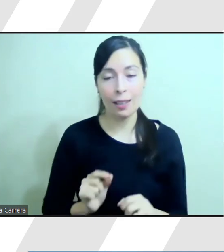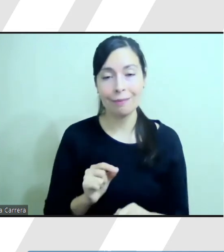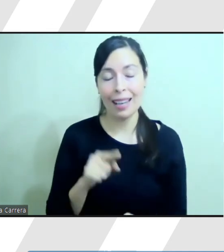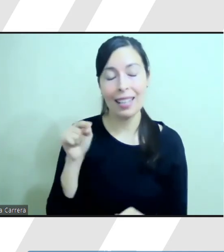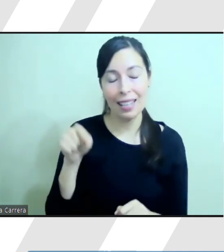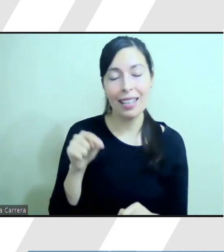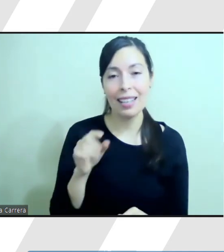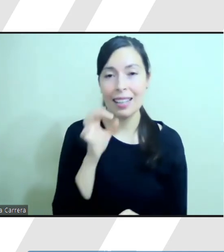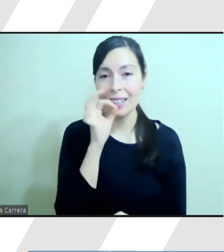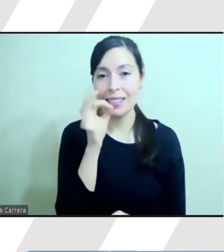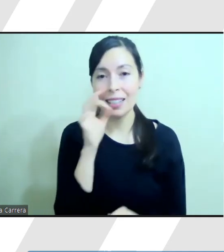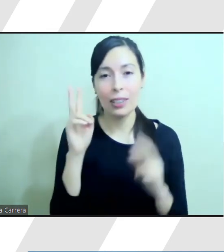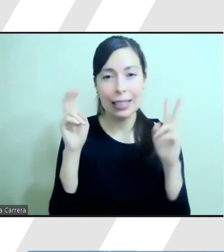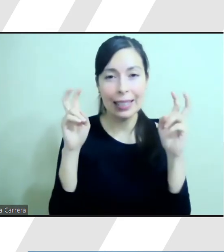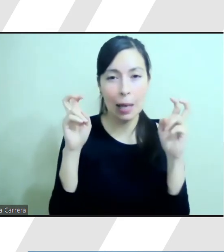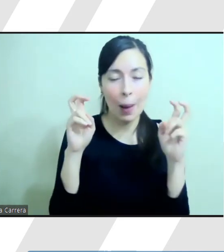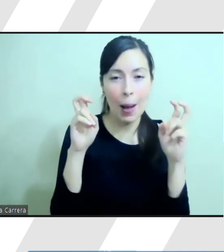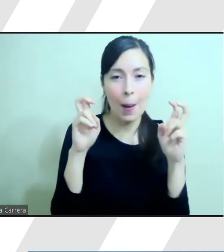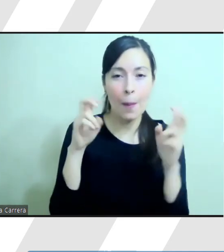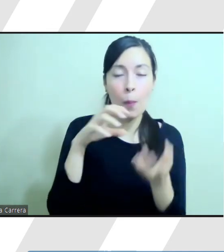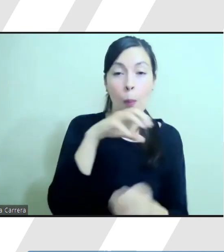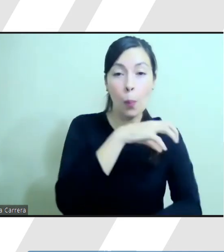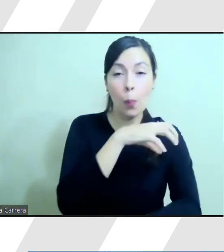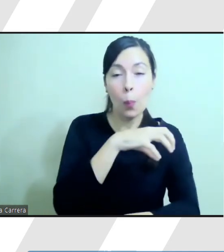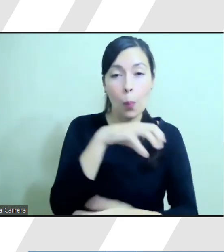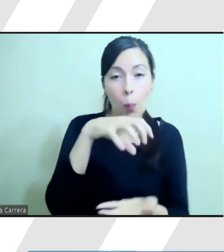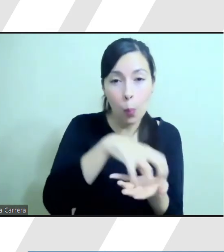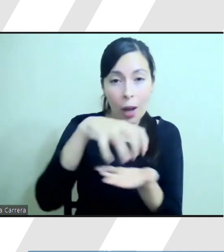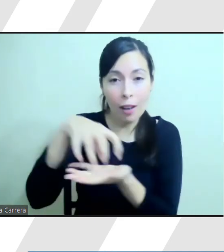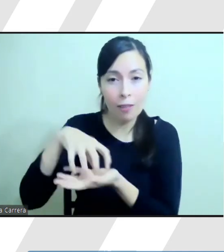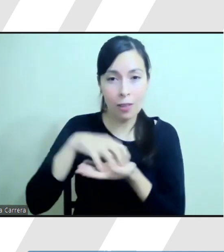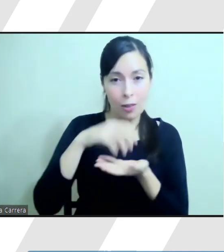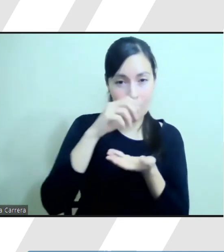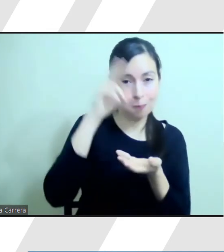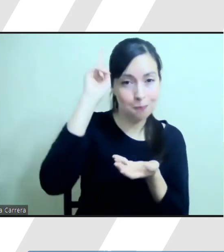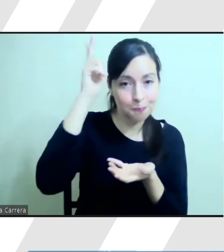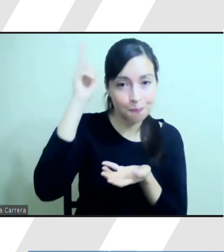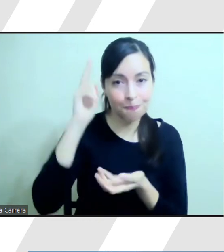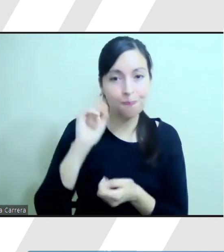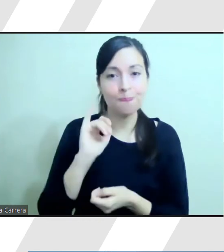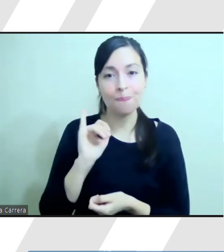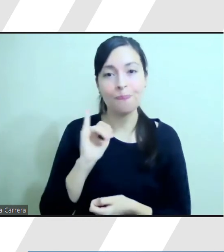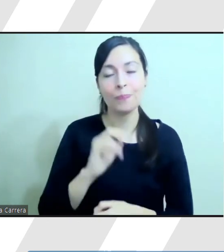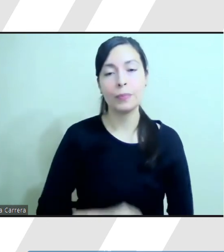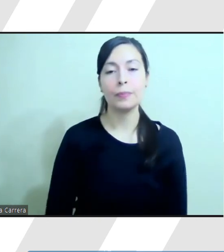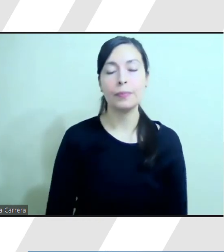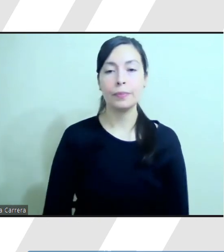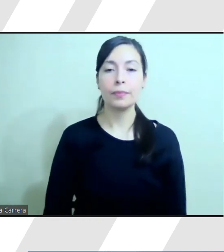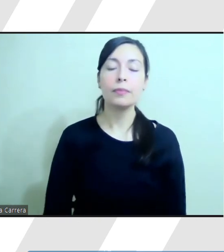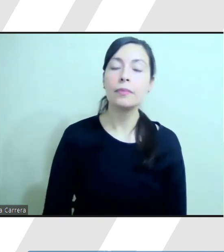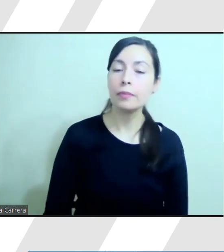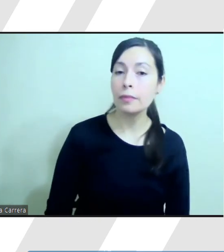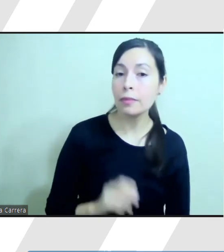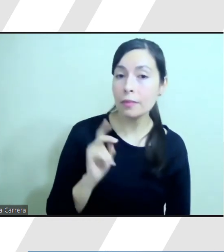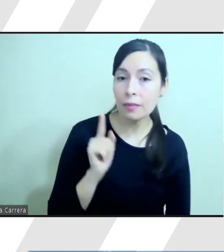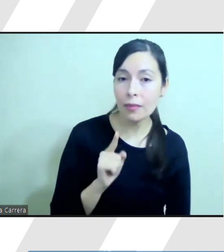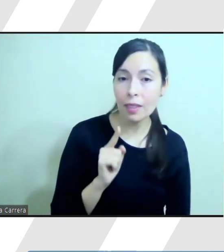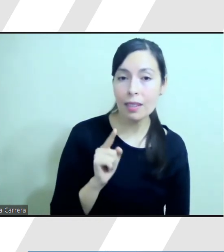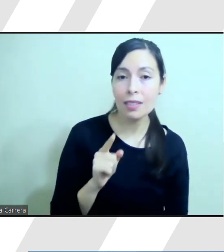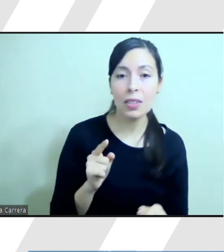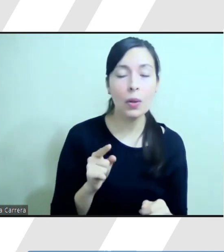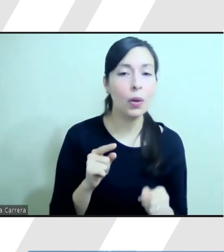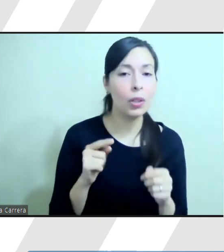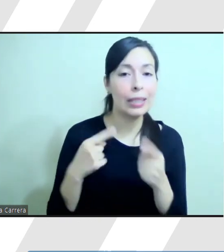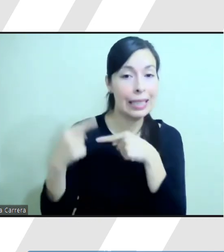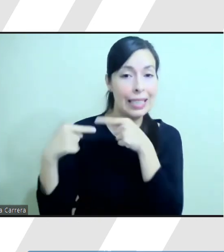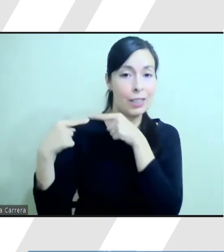étnicamente de pueblos originarios de la zona, y que entonces mezclan un poco la parte